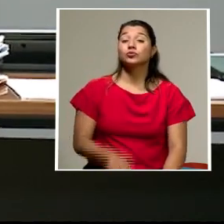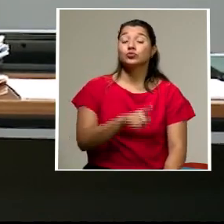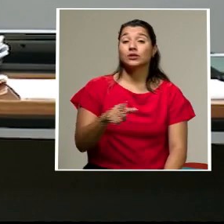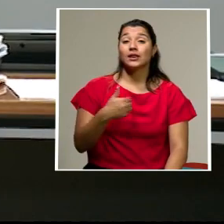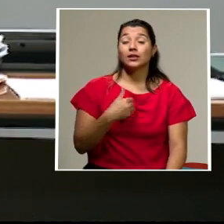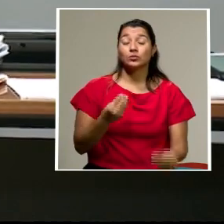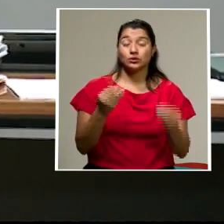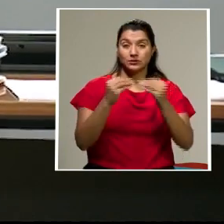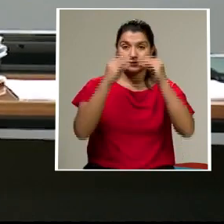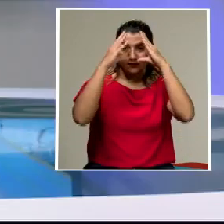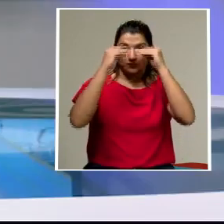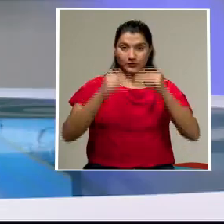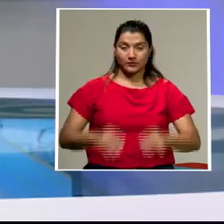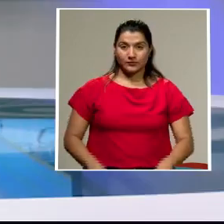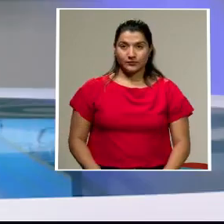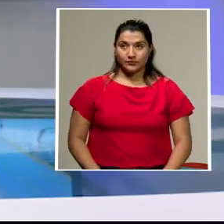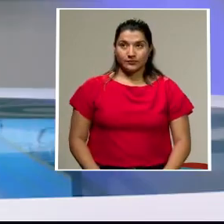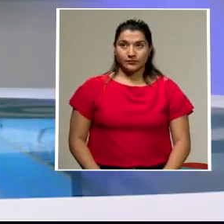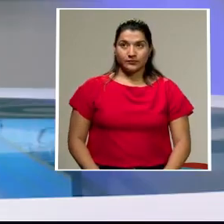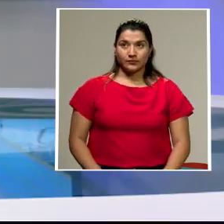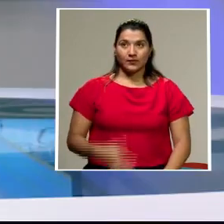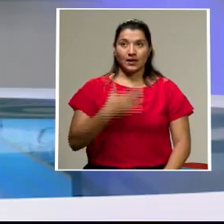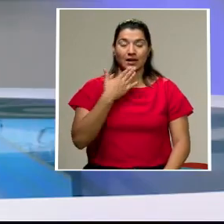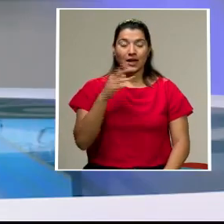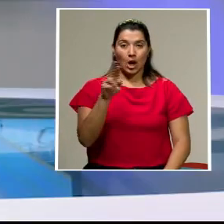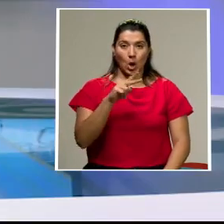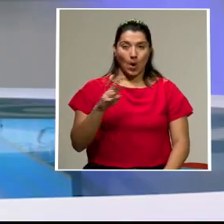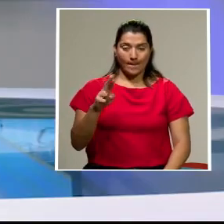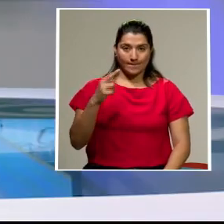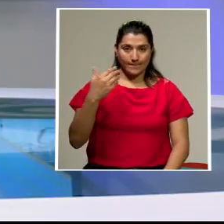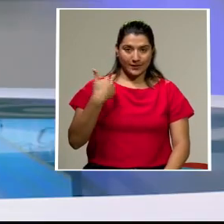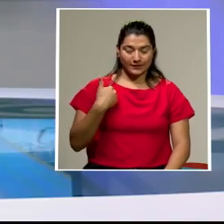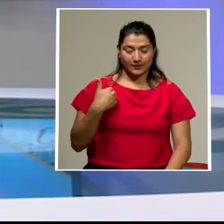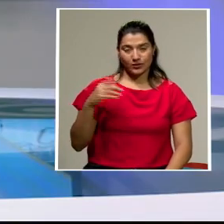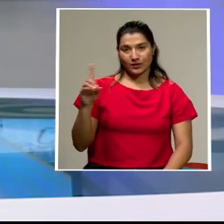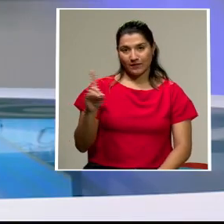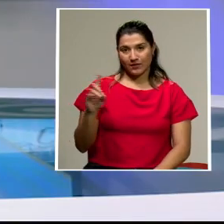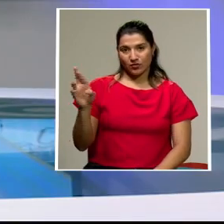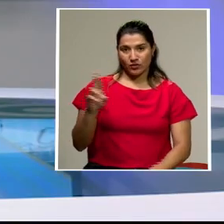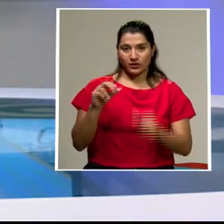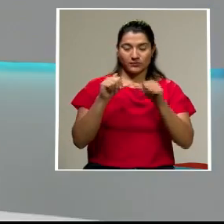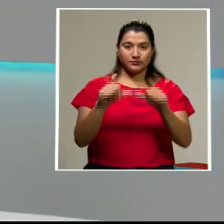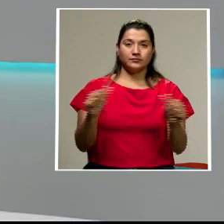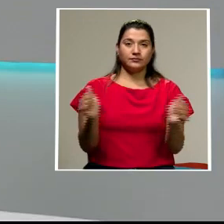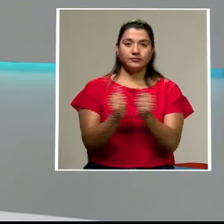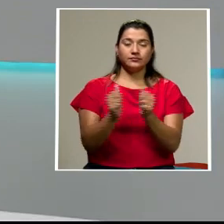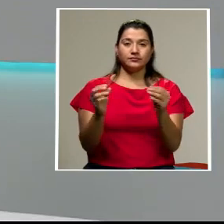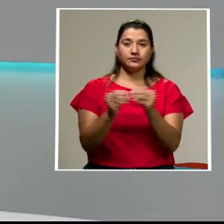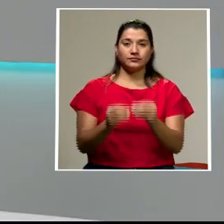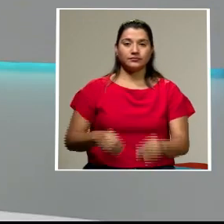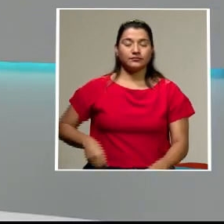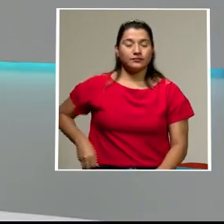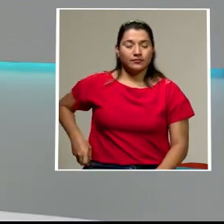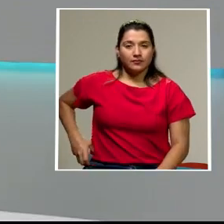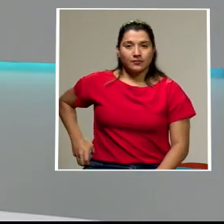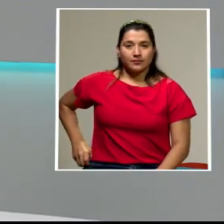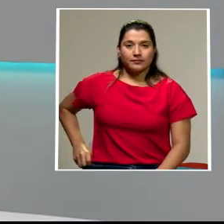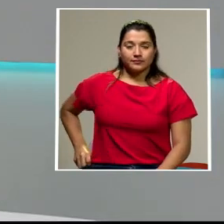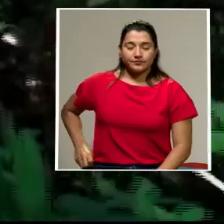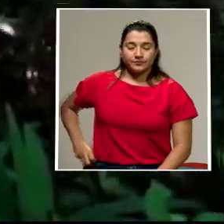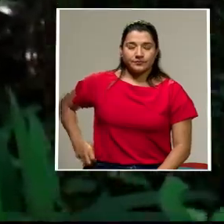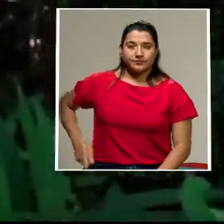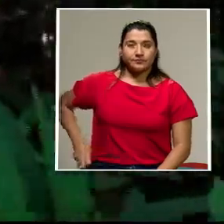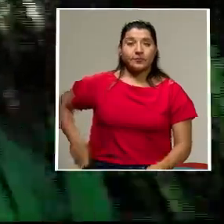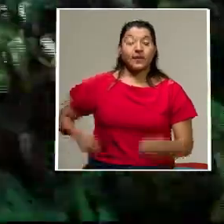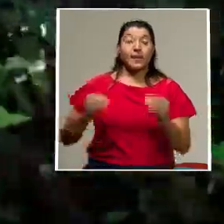muchísimo más. Gracias a nuestro compañero David Roversi por esta información. Continuamos con más. Dotar de más recursos